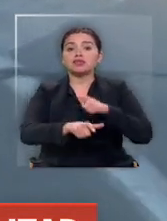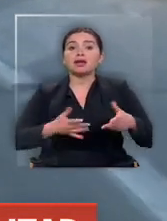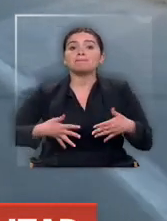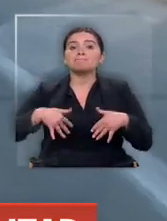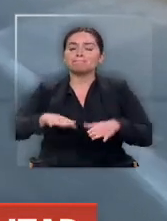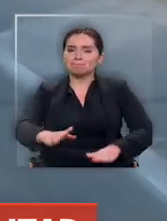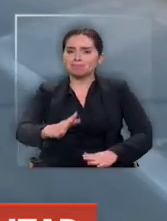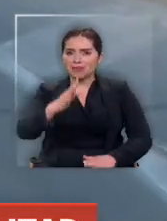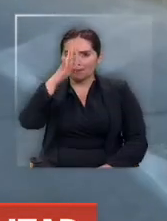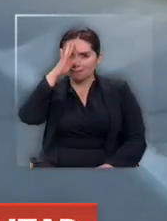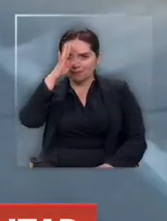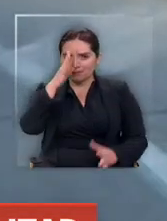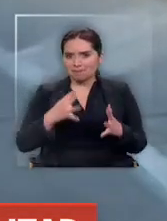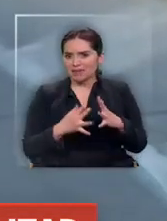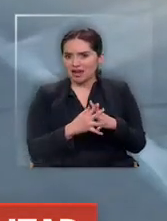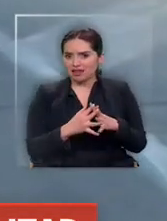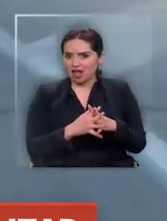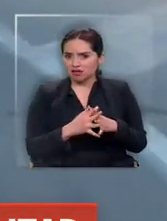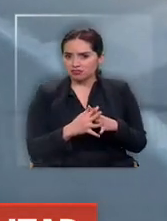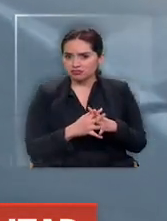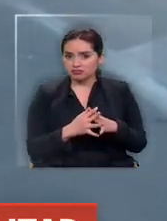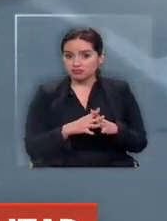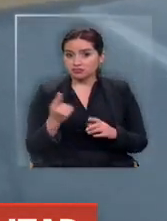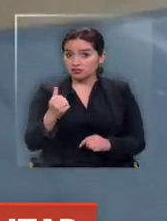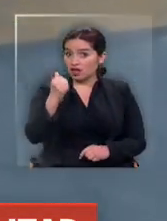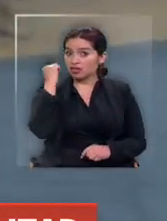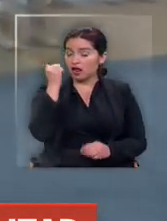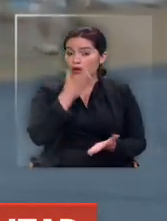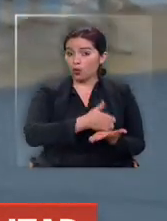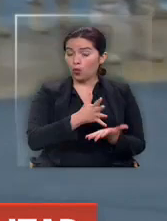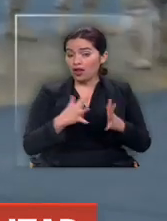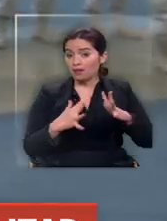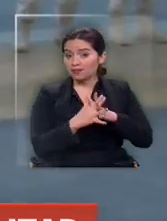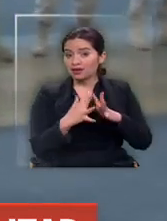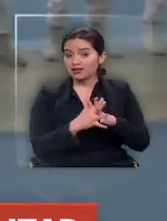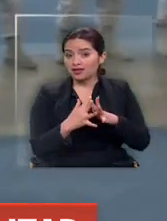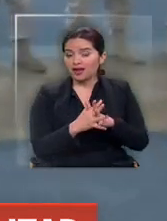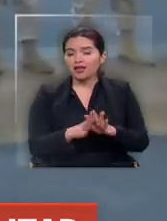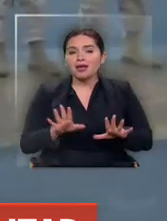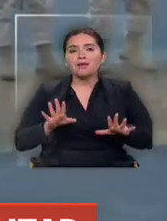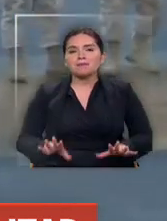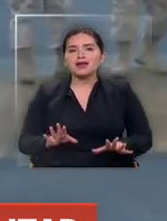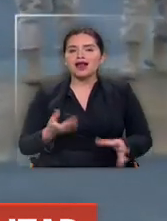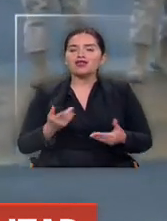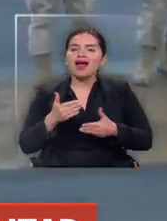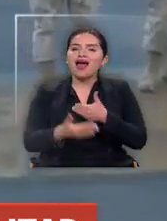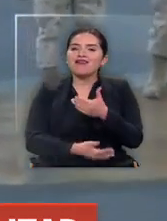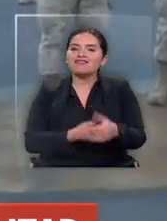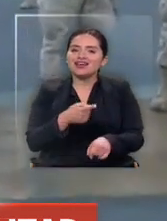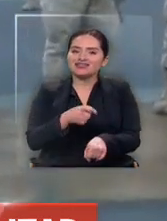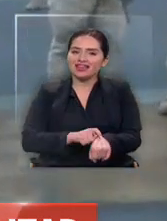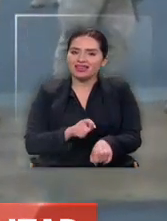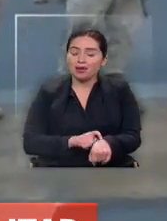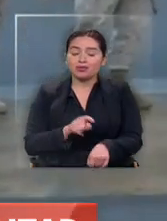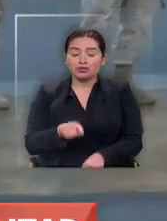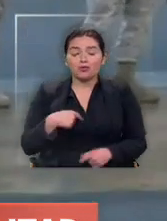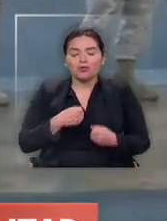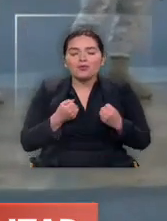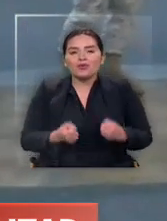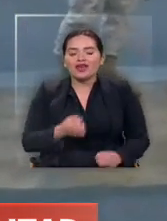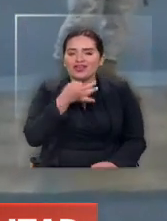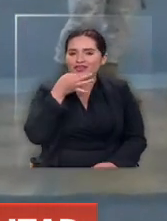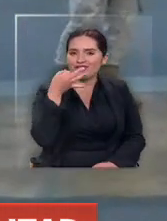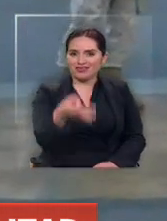militares también están dándole la espalda a la escuela militar, esperando que me parece que avance el tiempo. Eso es lo que te podemos contar por